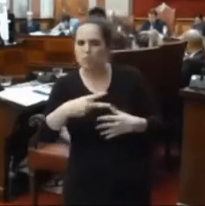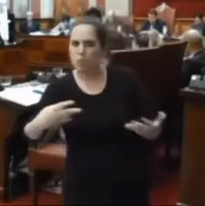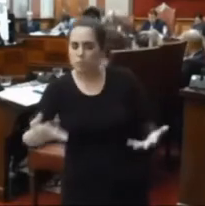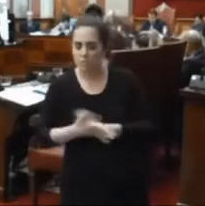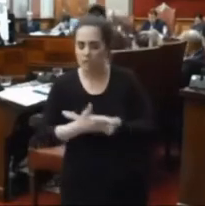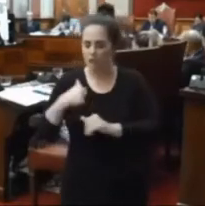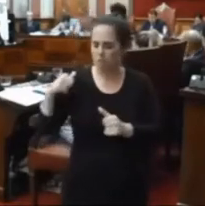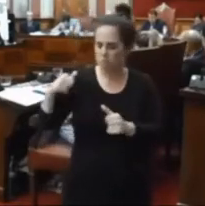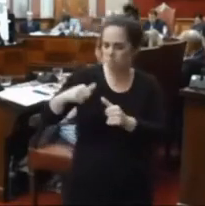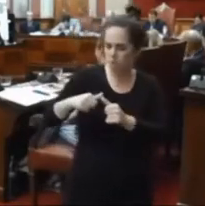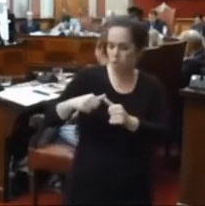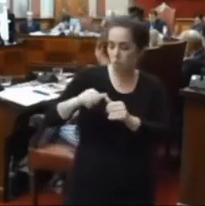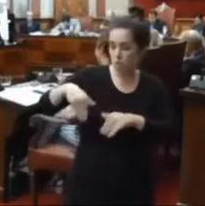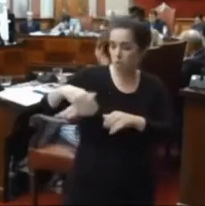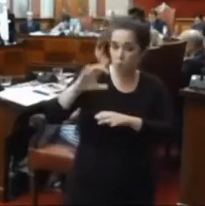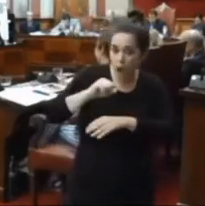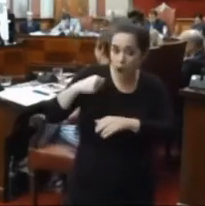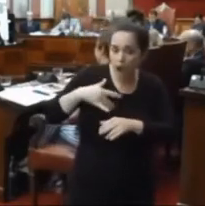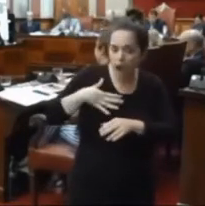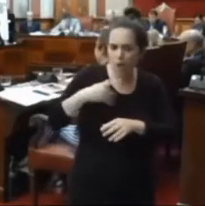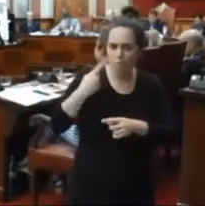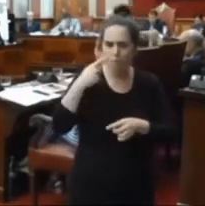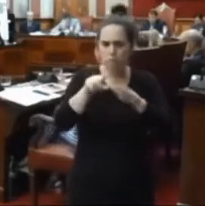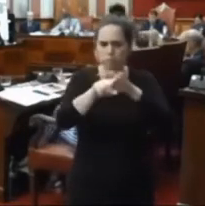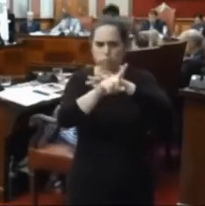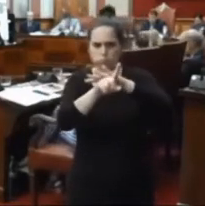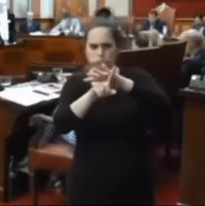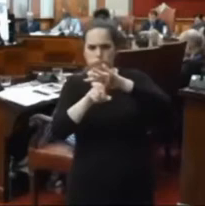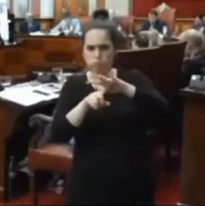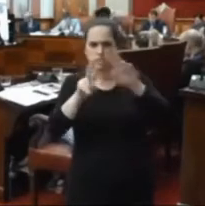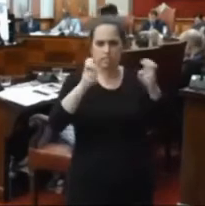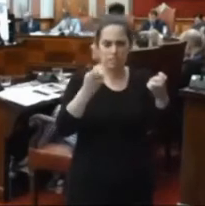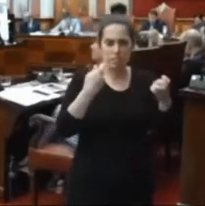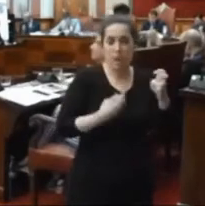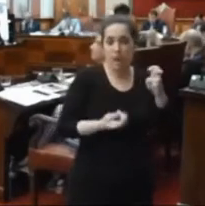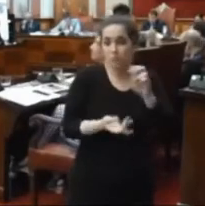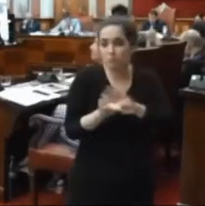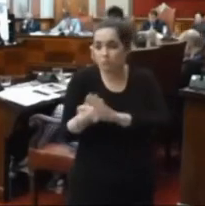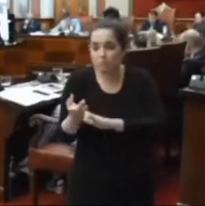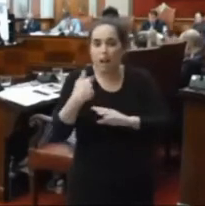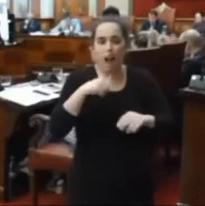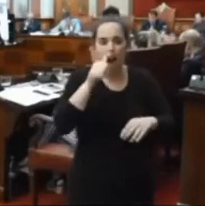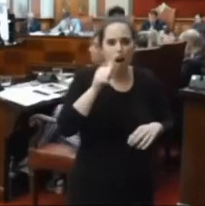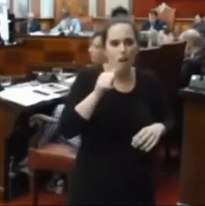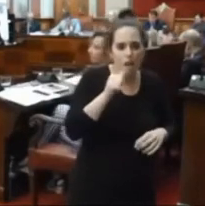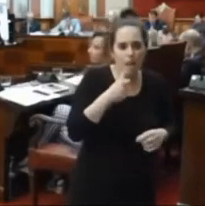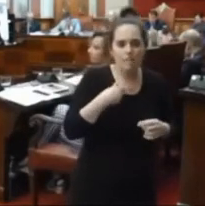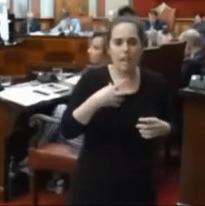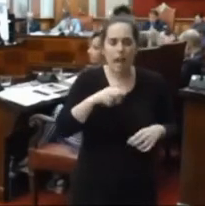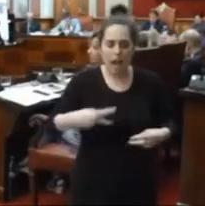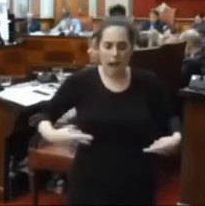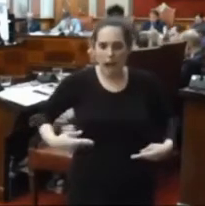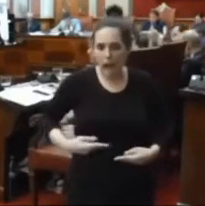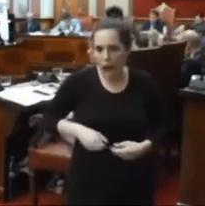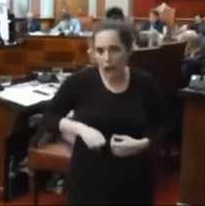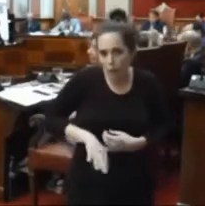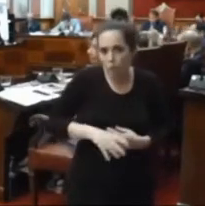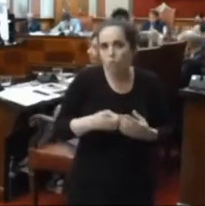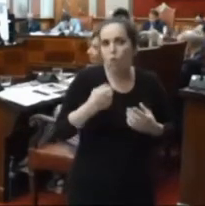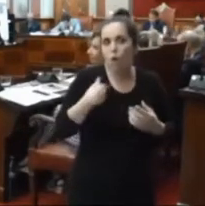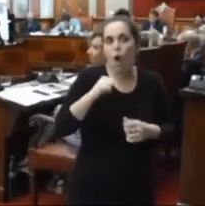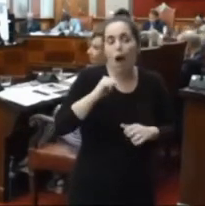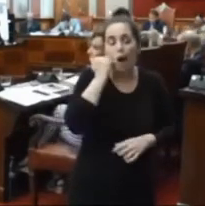años que ha conllevado que los embarazos no deseados, los abortos, los abusos sexuales, las violaciones, las infecciones de